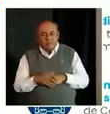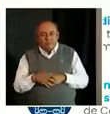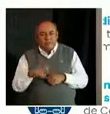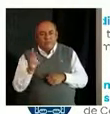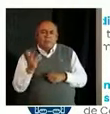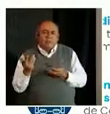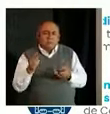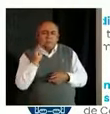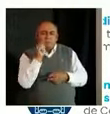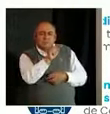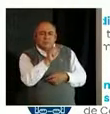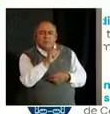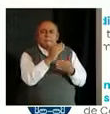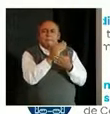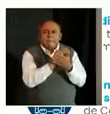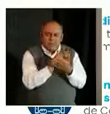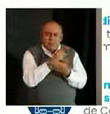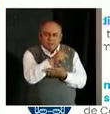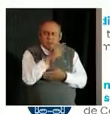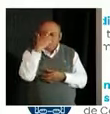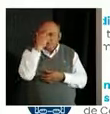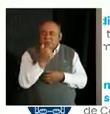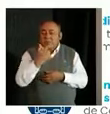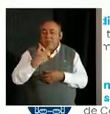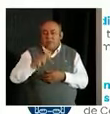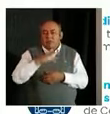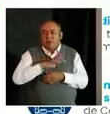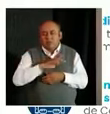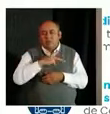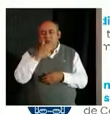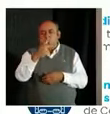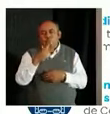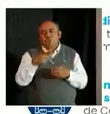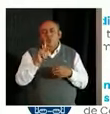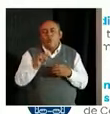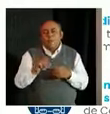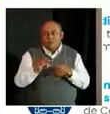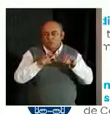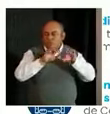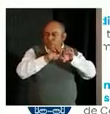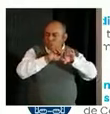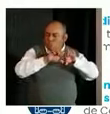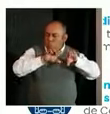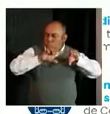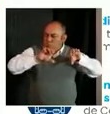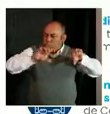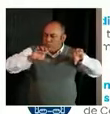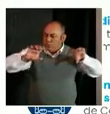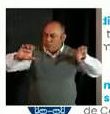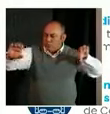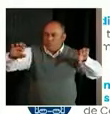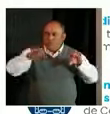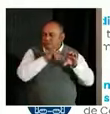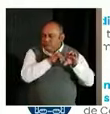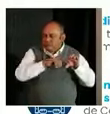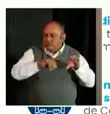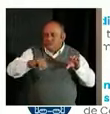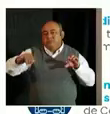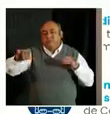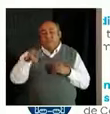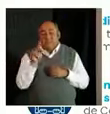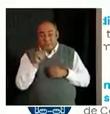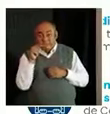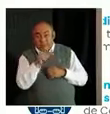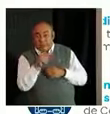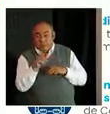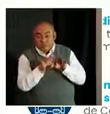menor. Tenemos aproximadamente 8 kilómetros de tubos que no son en la dirección principal